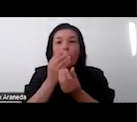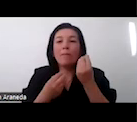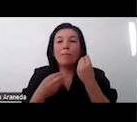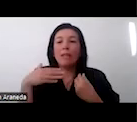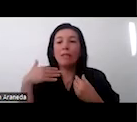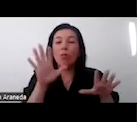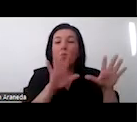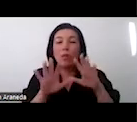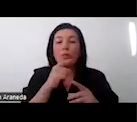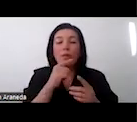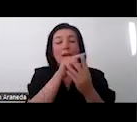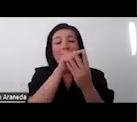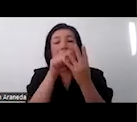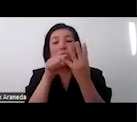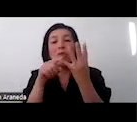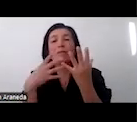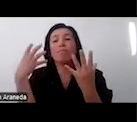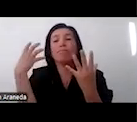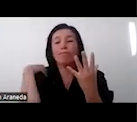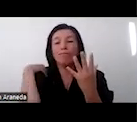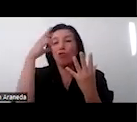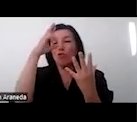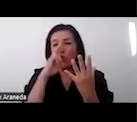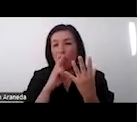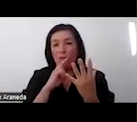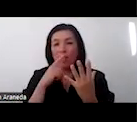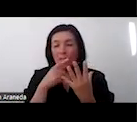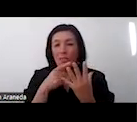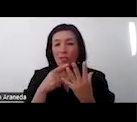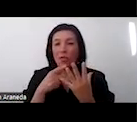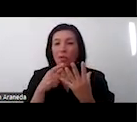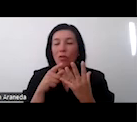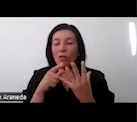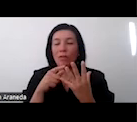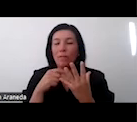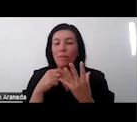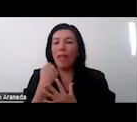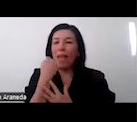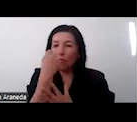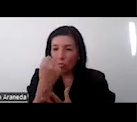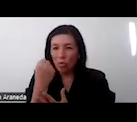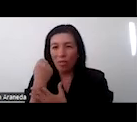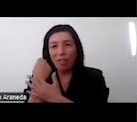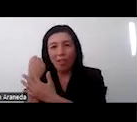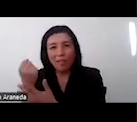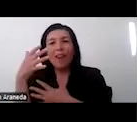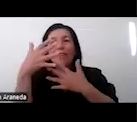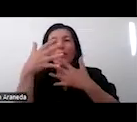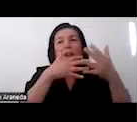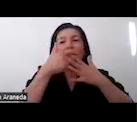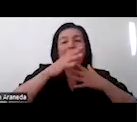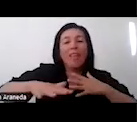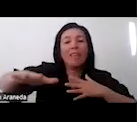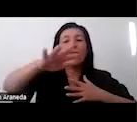Cada una tiene sus distintas responsabilidades, digamos, y generan un cierto tipo de ayuda también a la naturaleza,